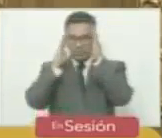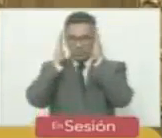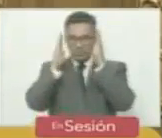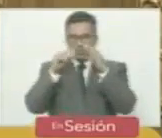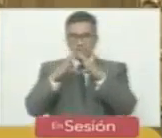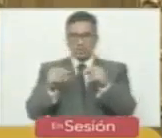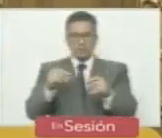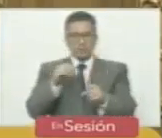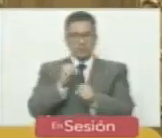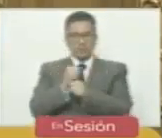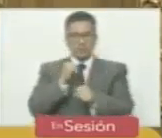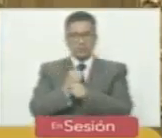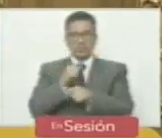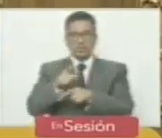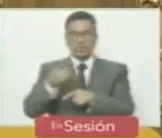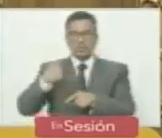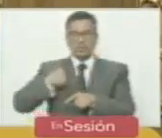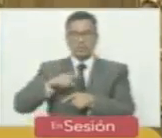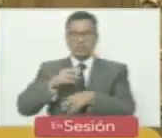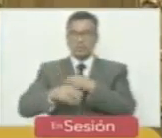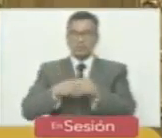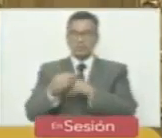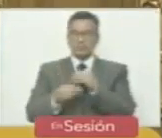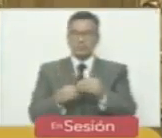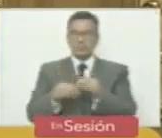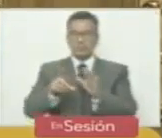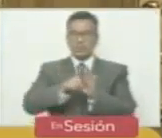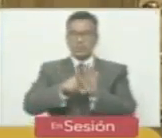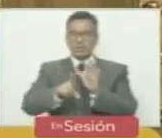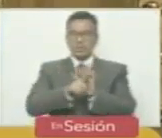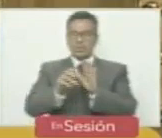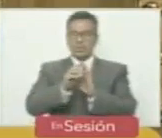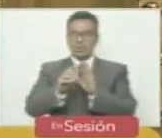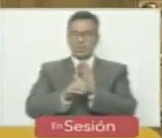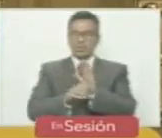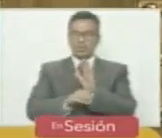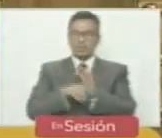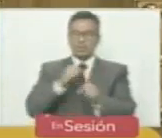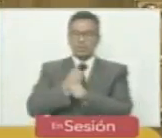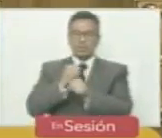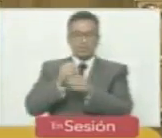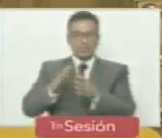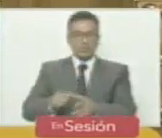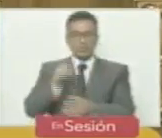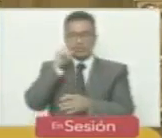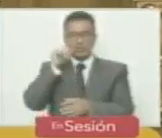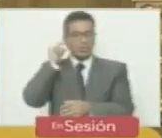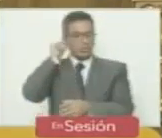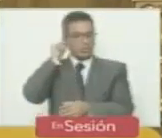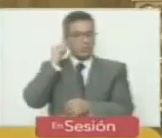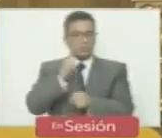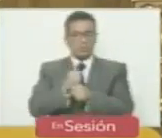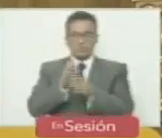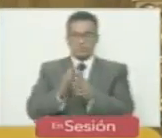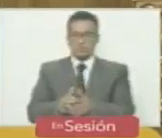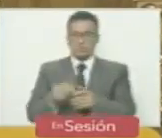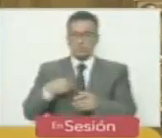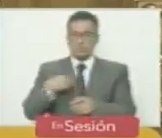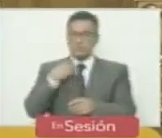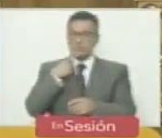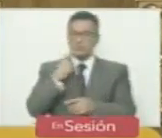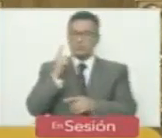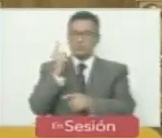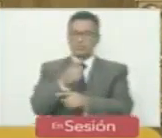modalidades de trabajo que están contempladas en la Ley Orgánica de los Trabajadores y las Trabajadoras como una exigencia